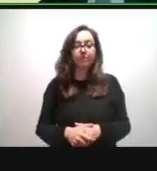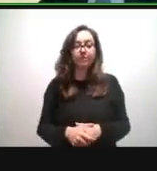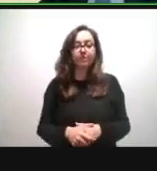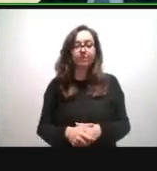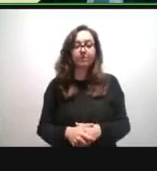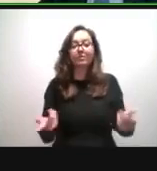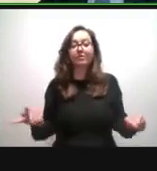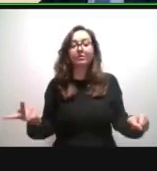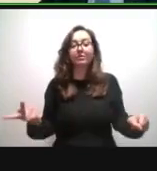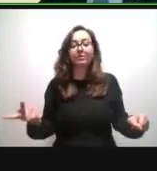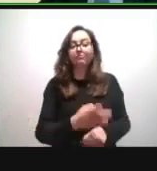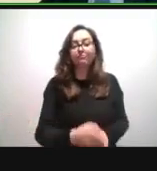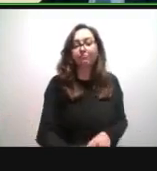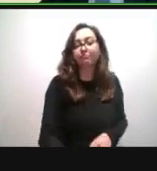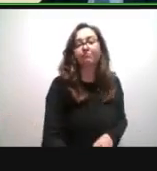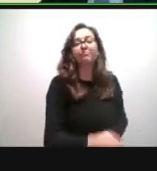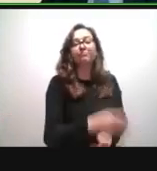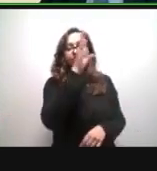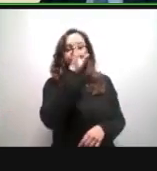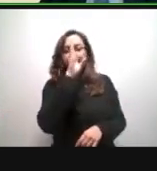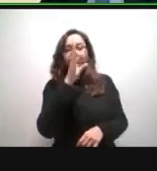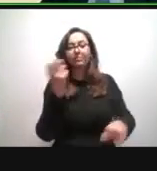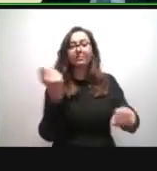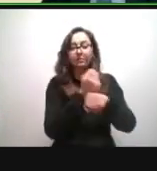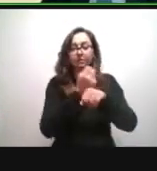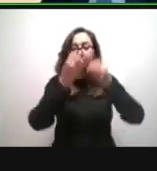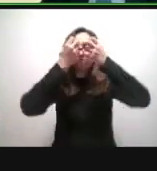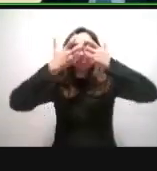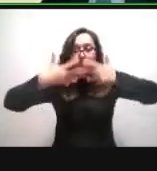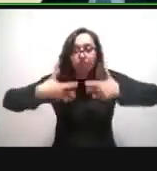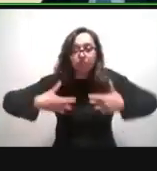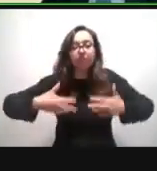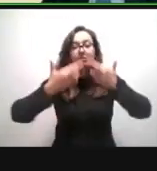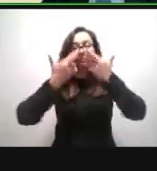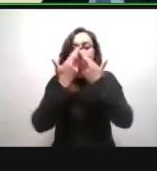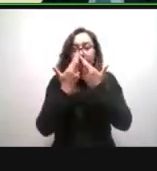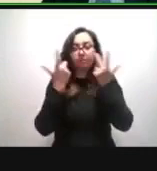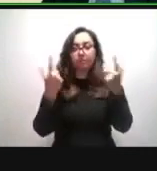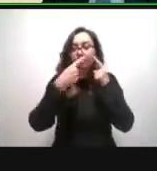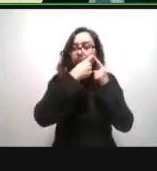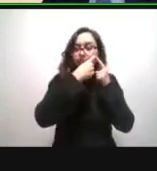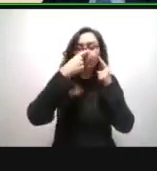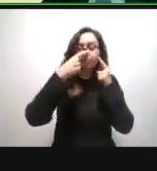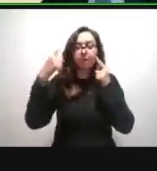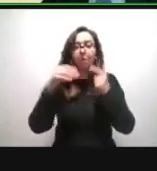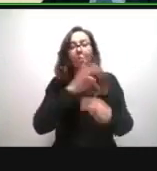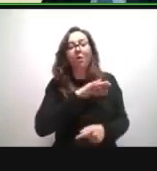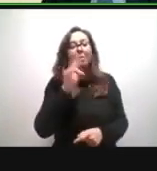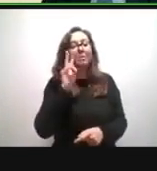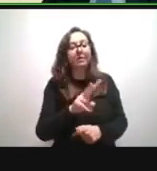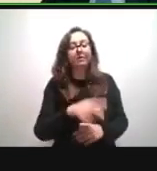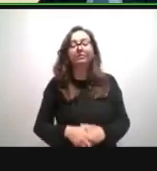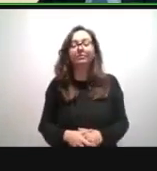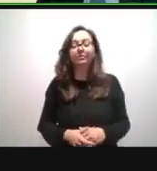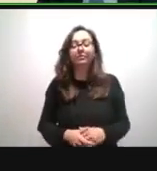ver, produce sangrado y fracturas importantes, como es el tipo Lefort 1, 2 y 3, que se califican dependiendo